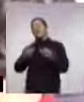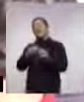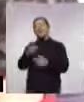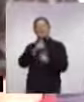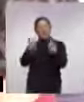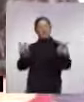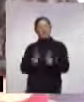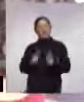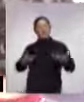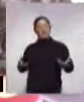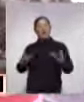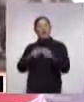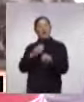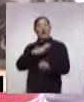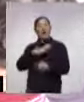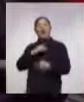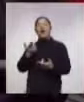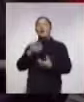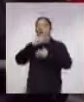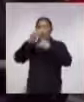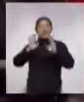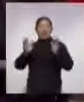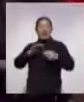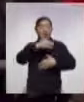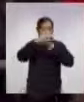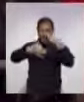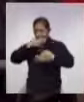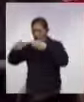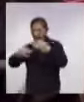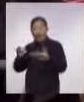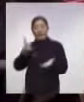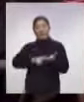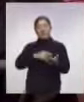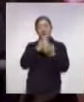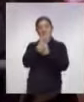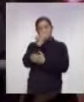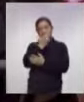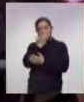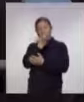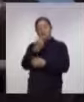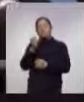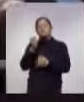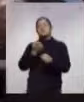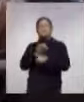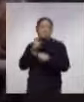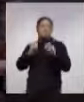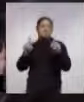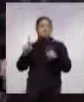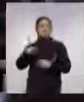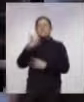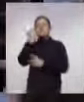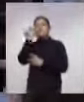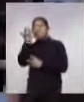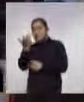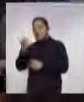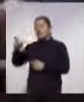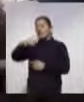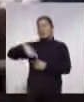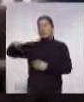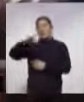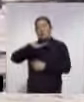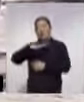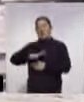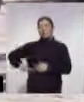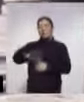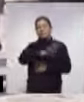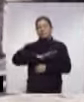multidisciplinario, inició las jornadas por la prevención del delito en centros educativos del estado. La estrategia busca contribuir en la construcción de